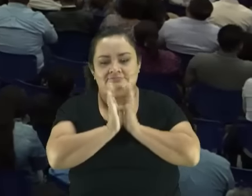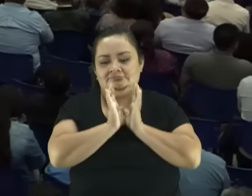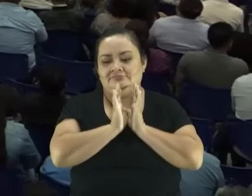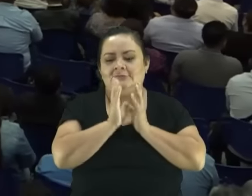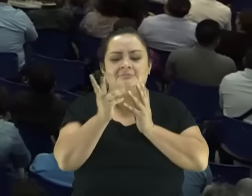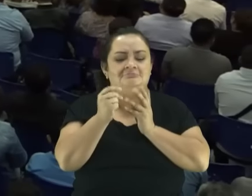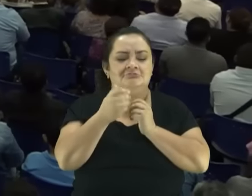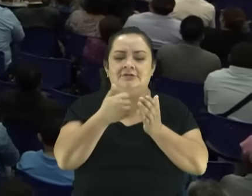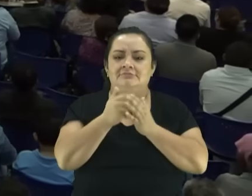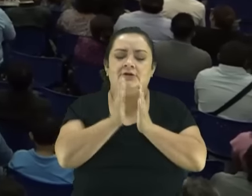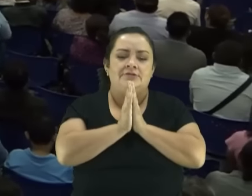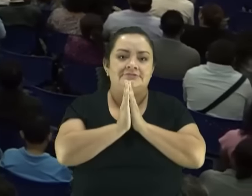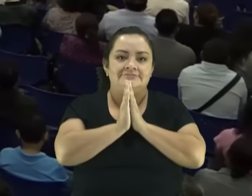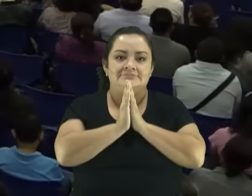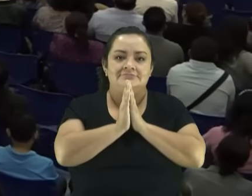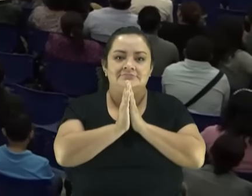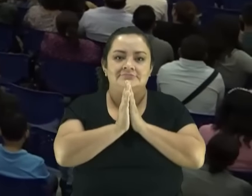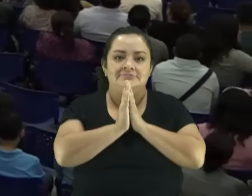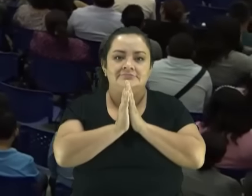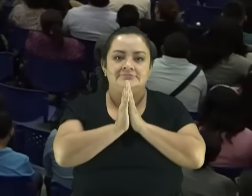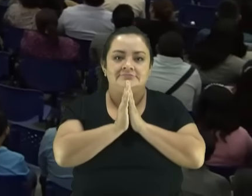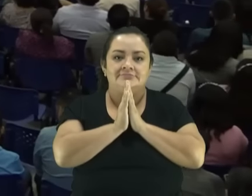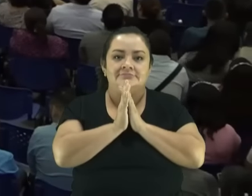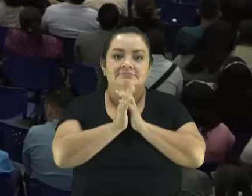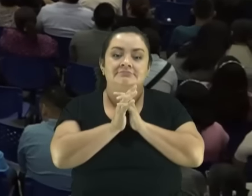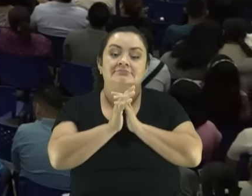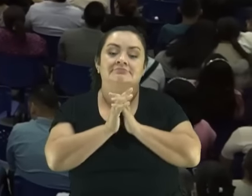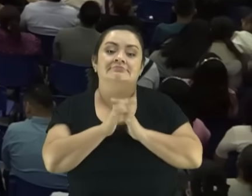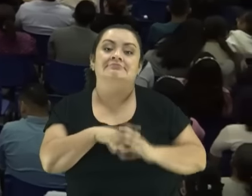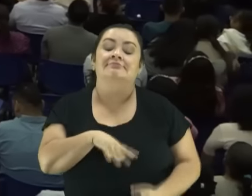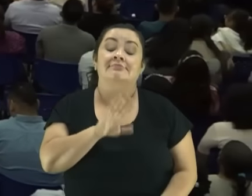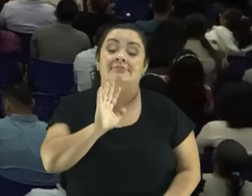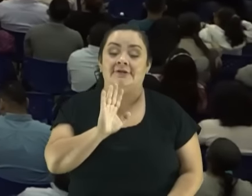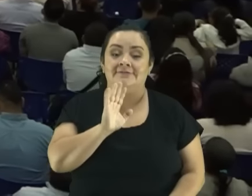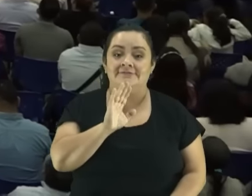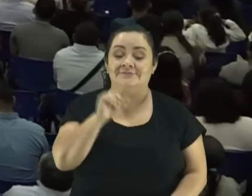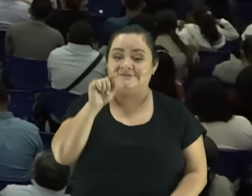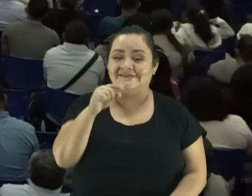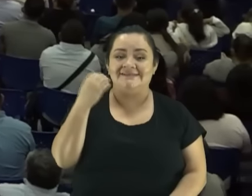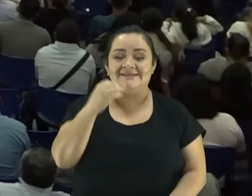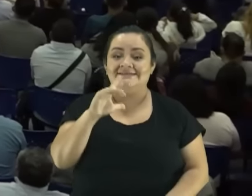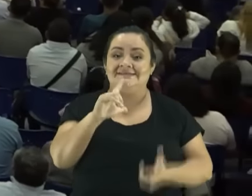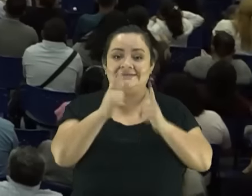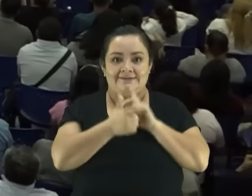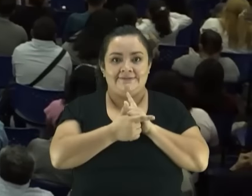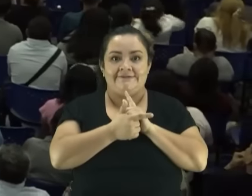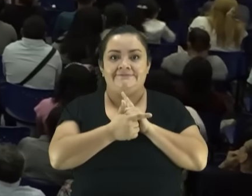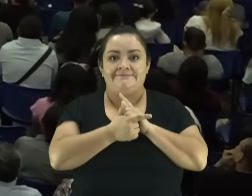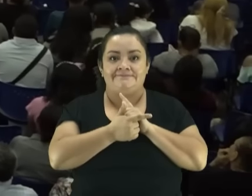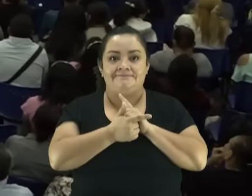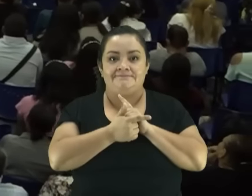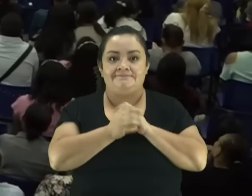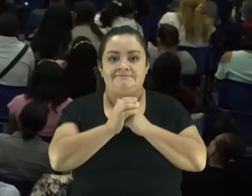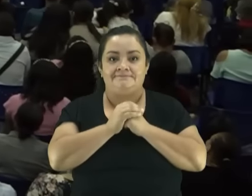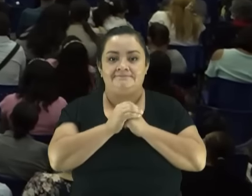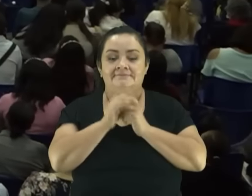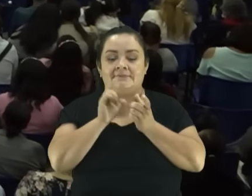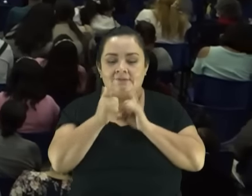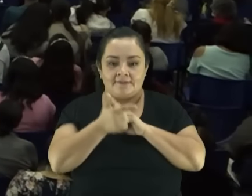cuenta ore pero por el amor de Dios cambie